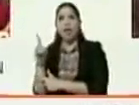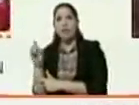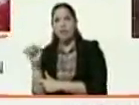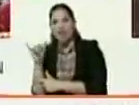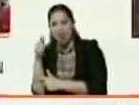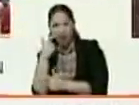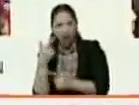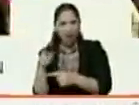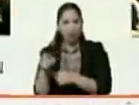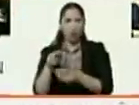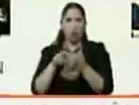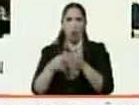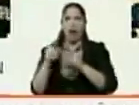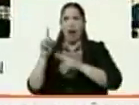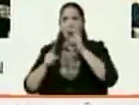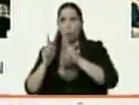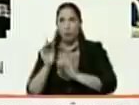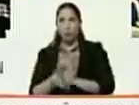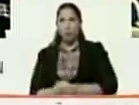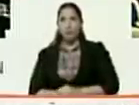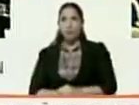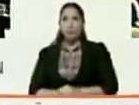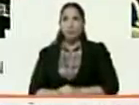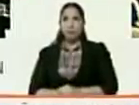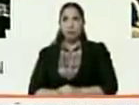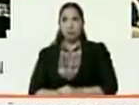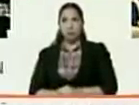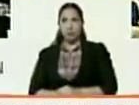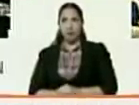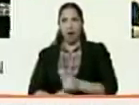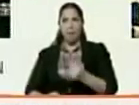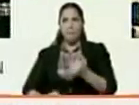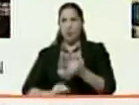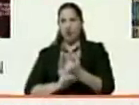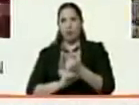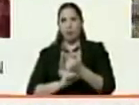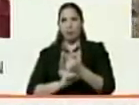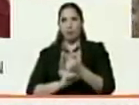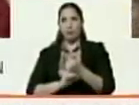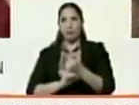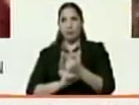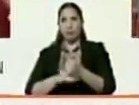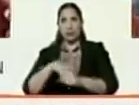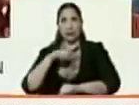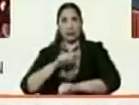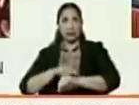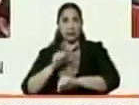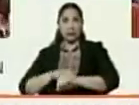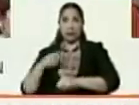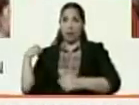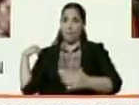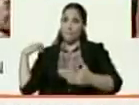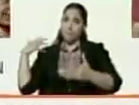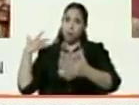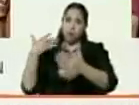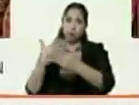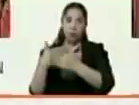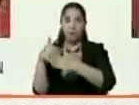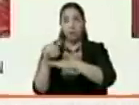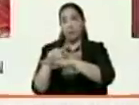algo que viene apoyado en el tiempo. Me